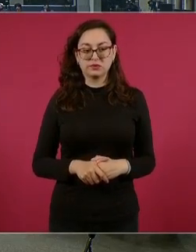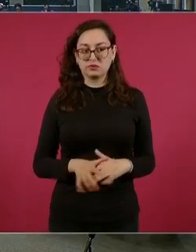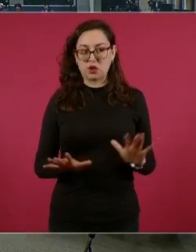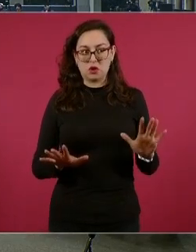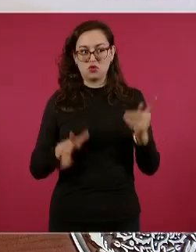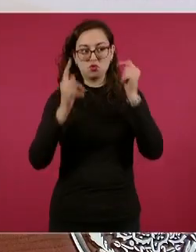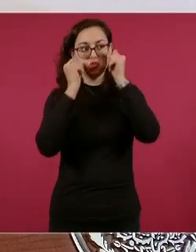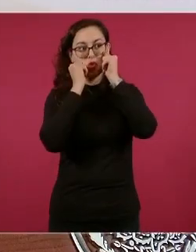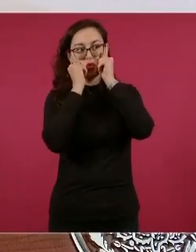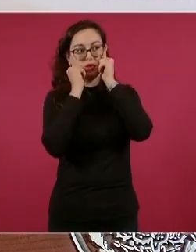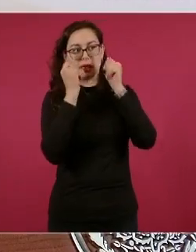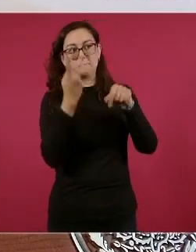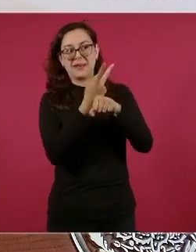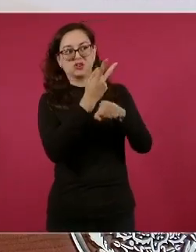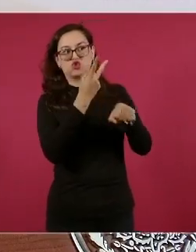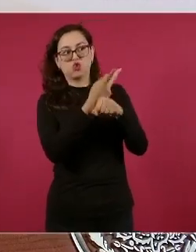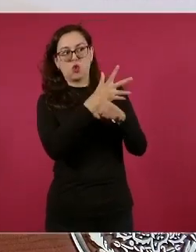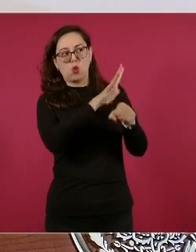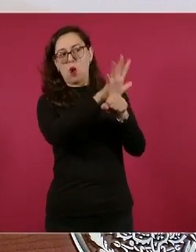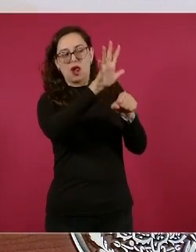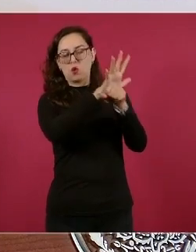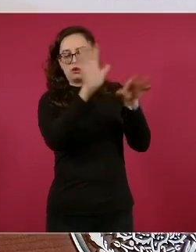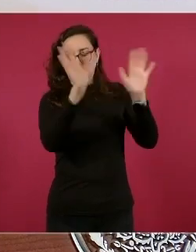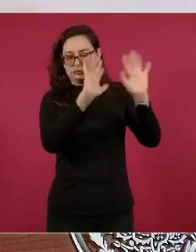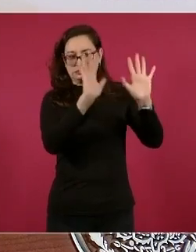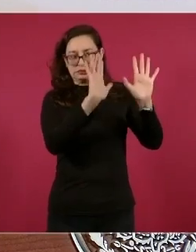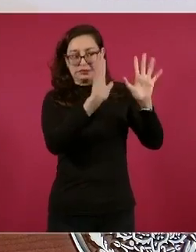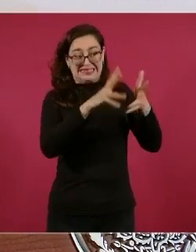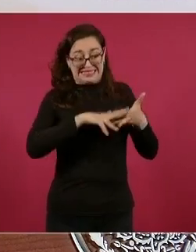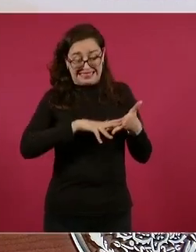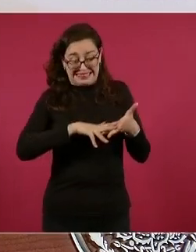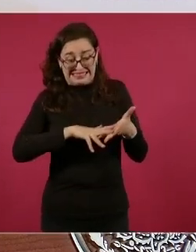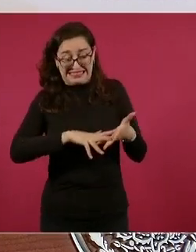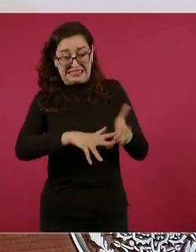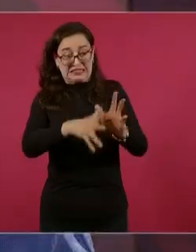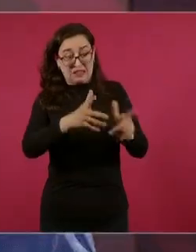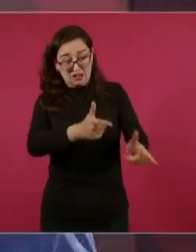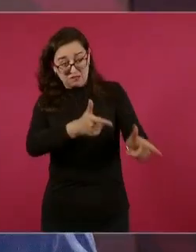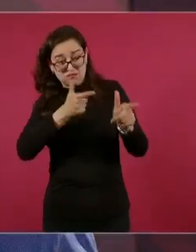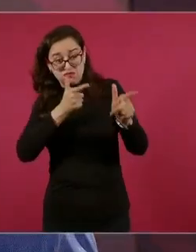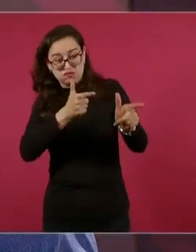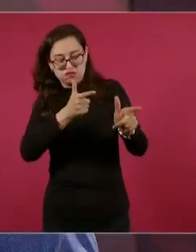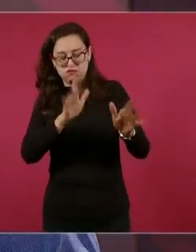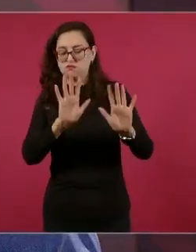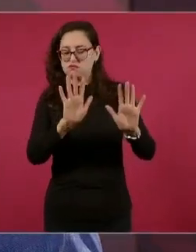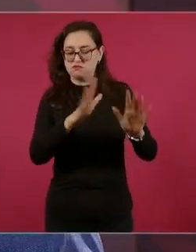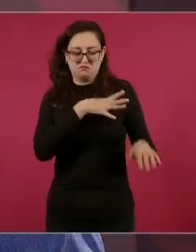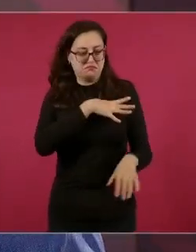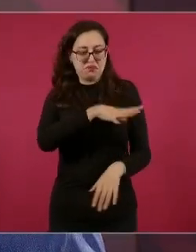Rechazamos la violencia por irracional.